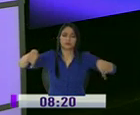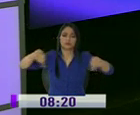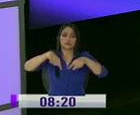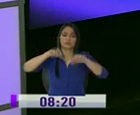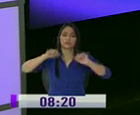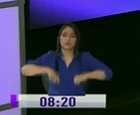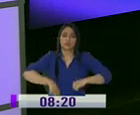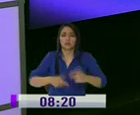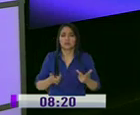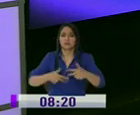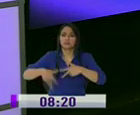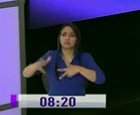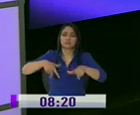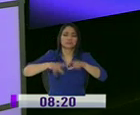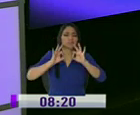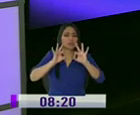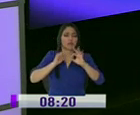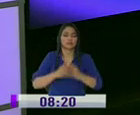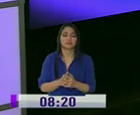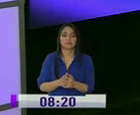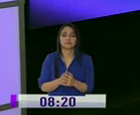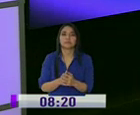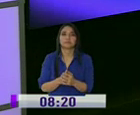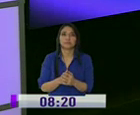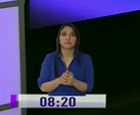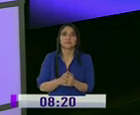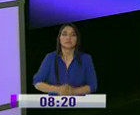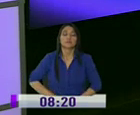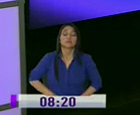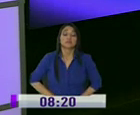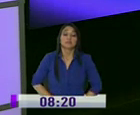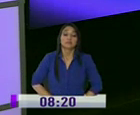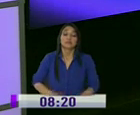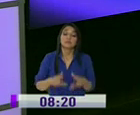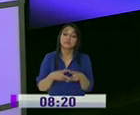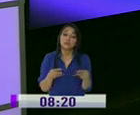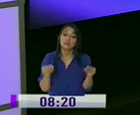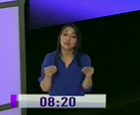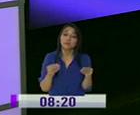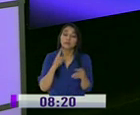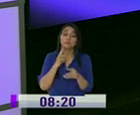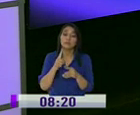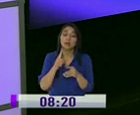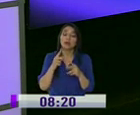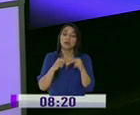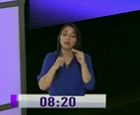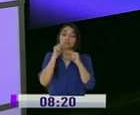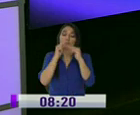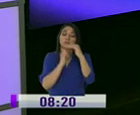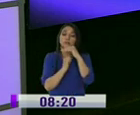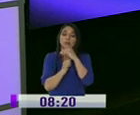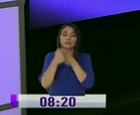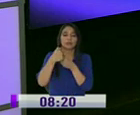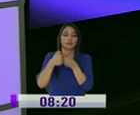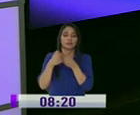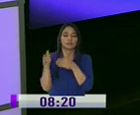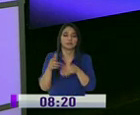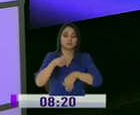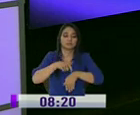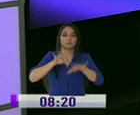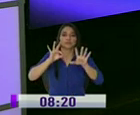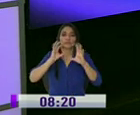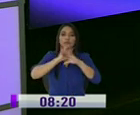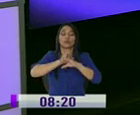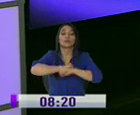para que todos estemos bien servidos. Así que soluciones en favor también de la construcción del metro de la ciudad. 8 con, ¿qué